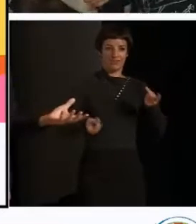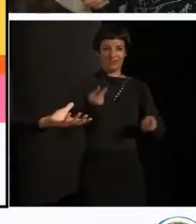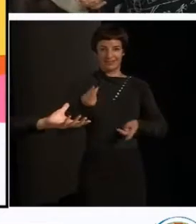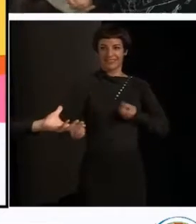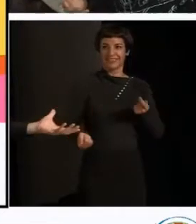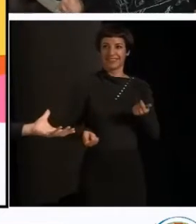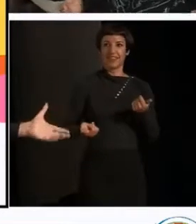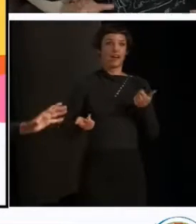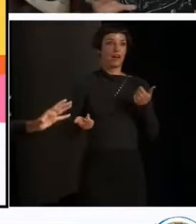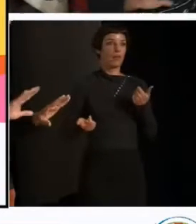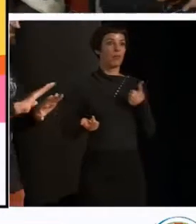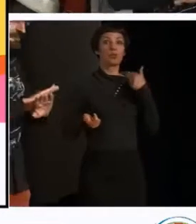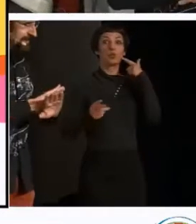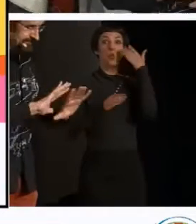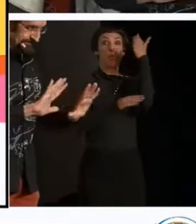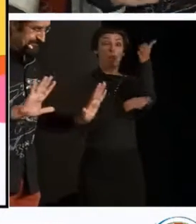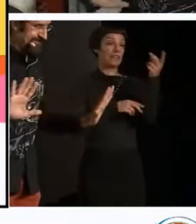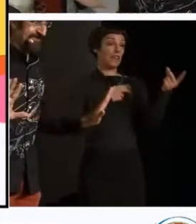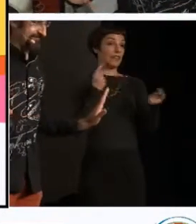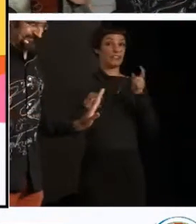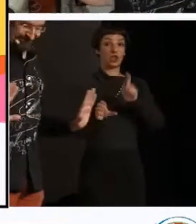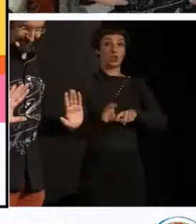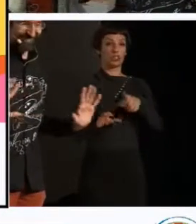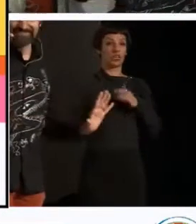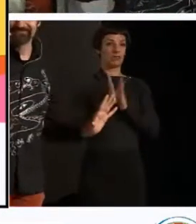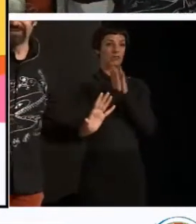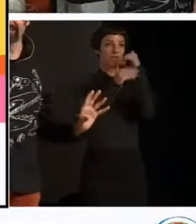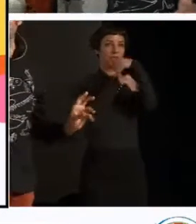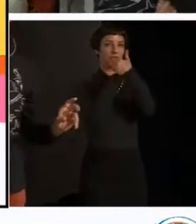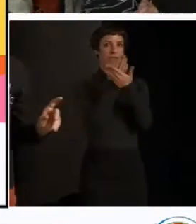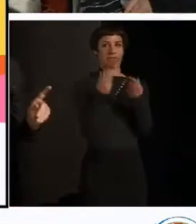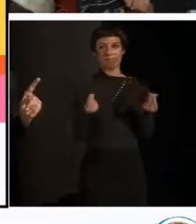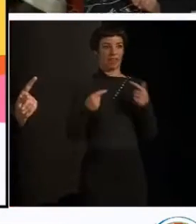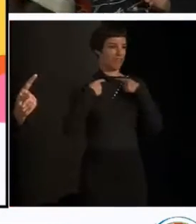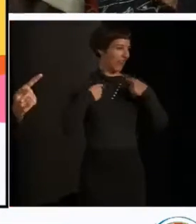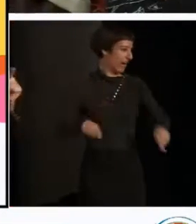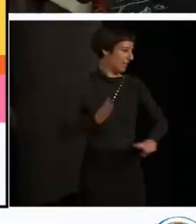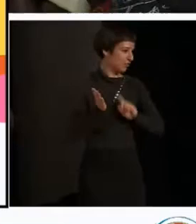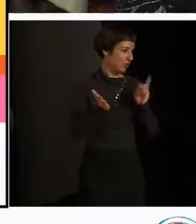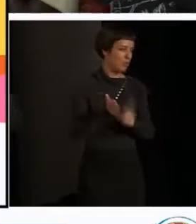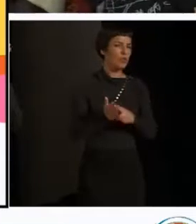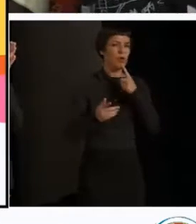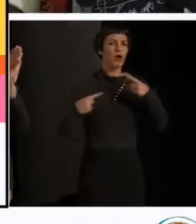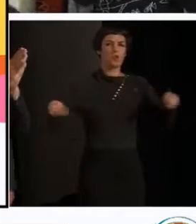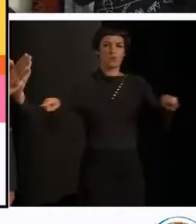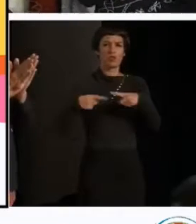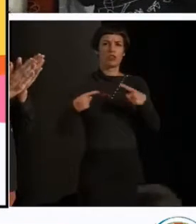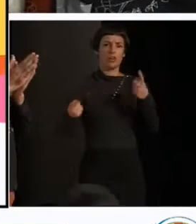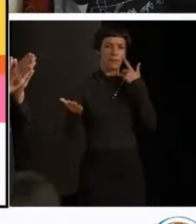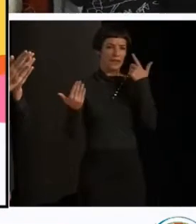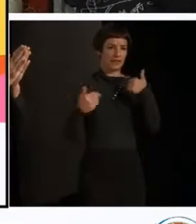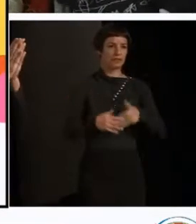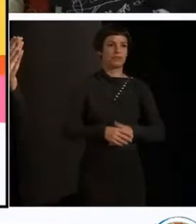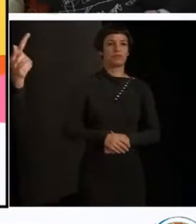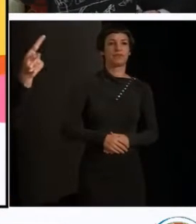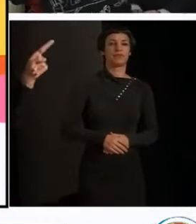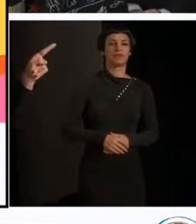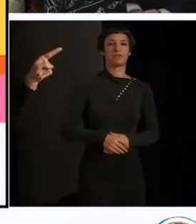porque como vayas hacia un disco, fracaso total. Ponemos música. Venga, a ver.